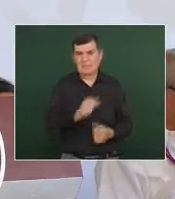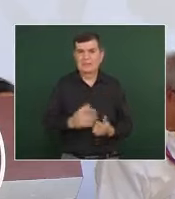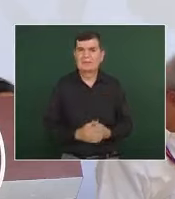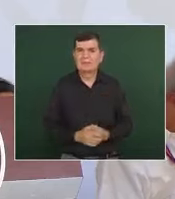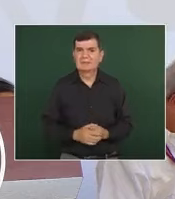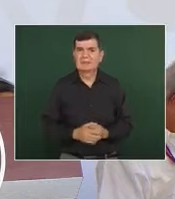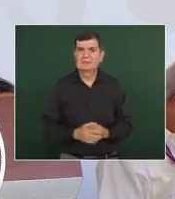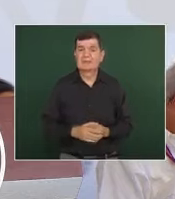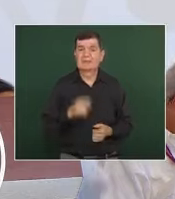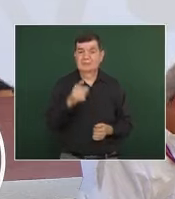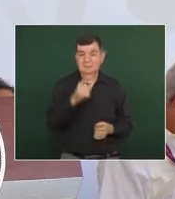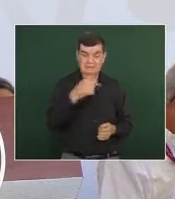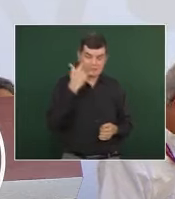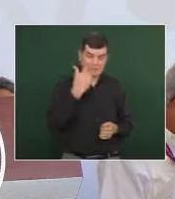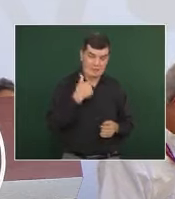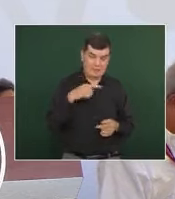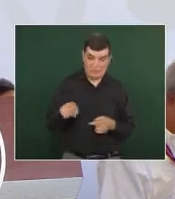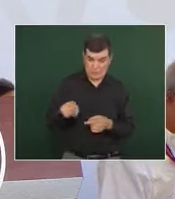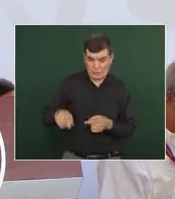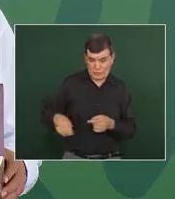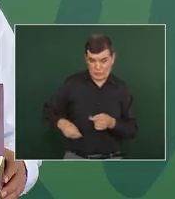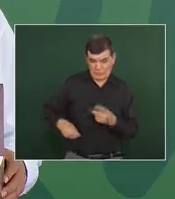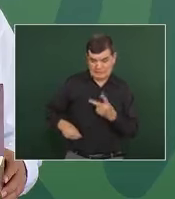Entonces, si se atienden las causas,